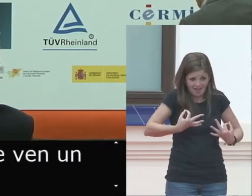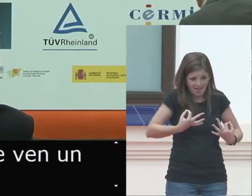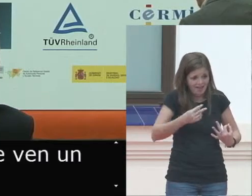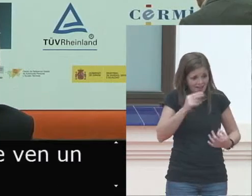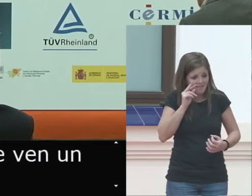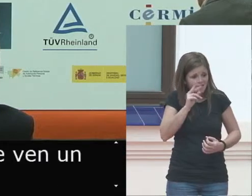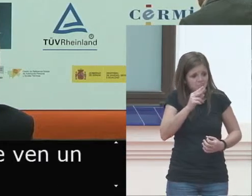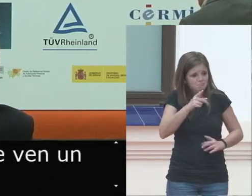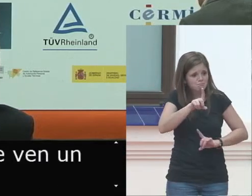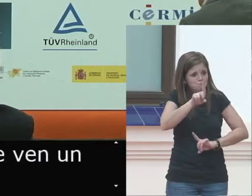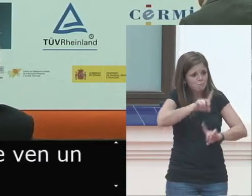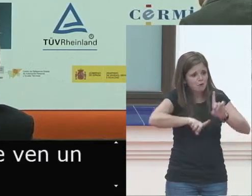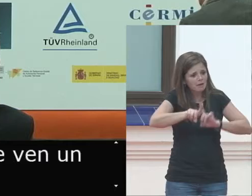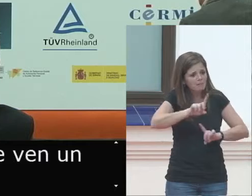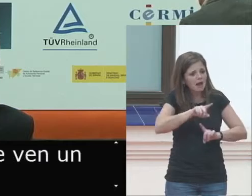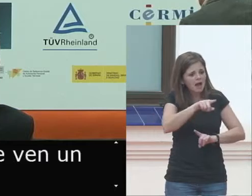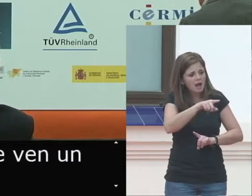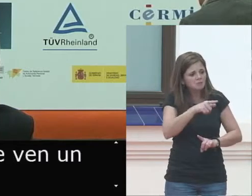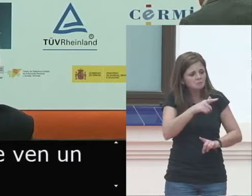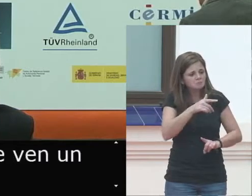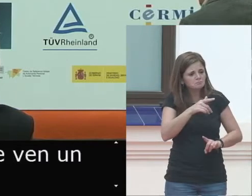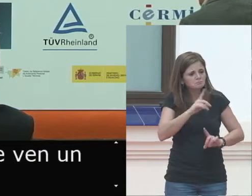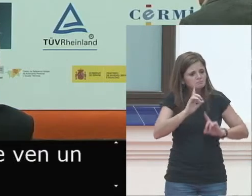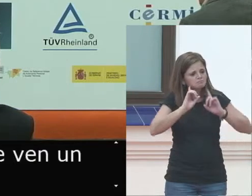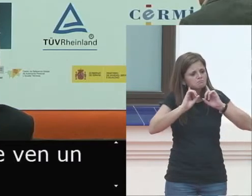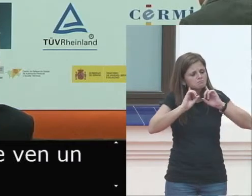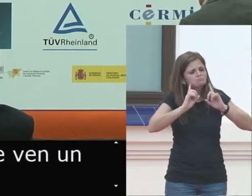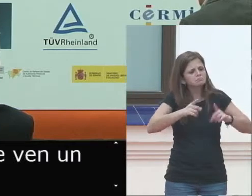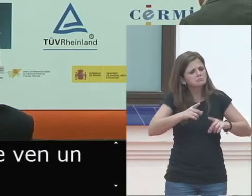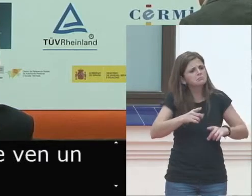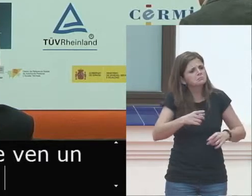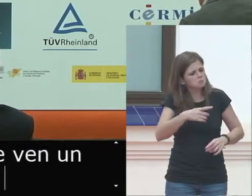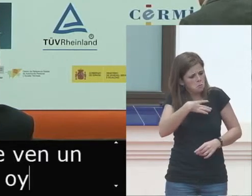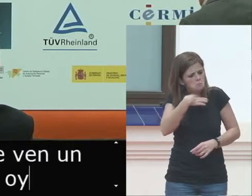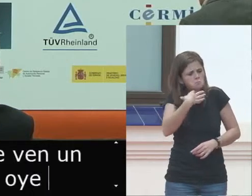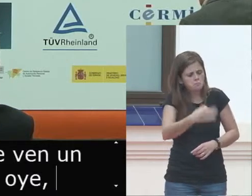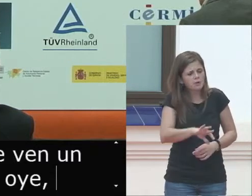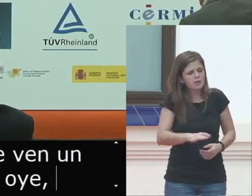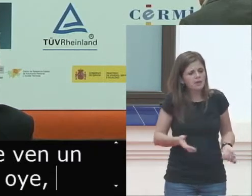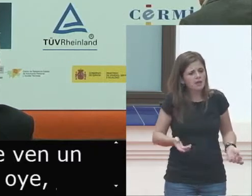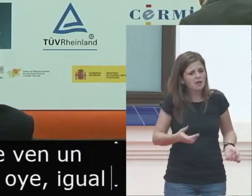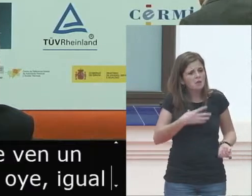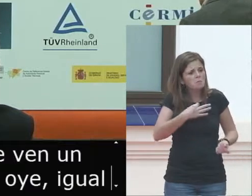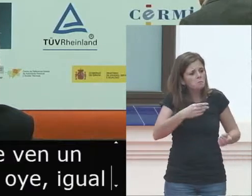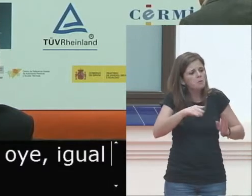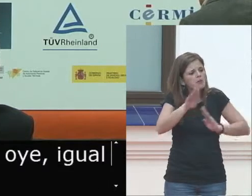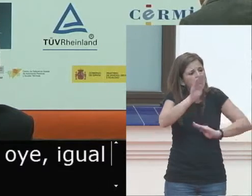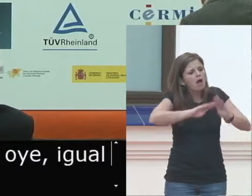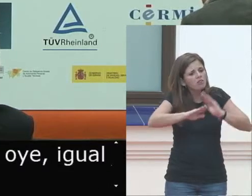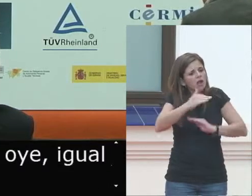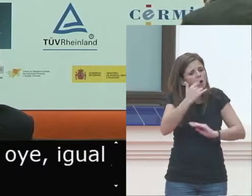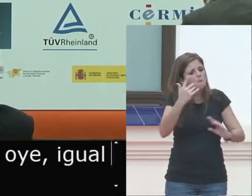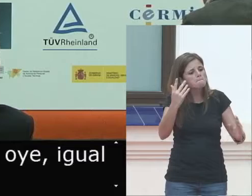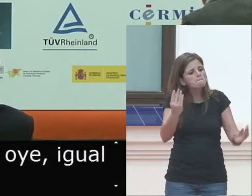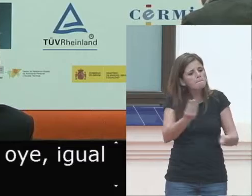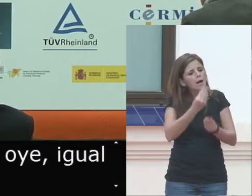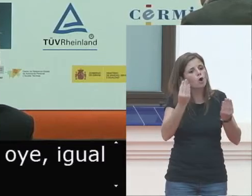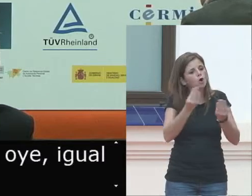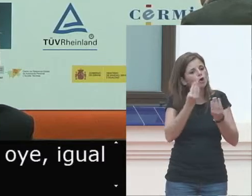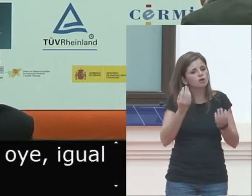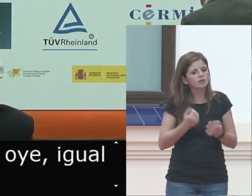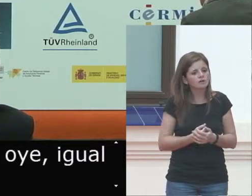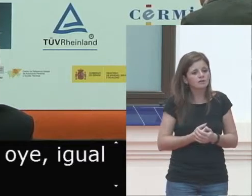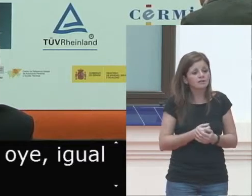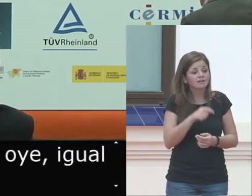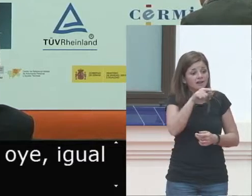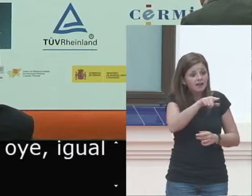problema, un desafío y dicen, oye, igual podemos hacer algo mejor. Y eso es un